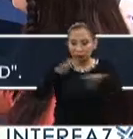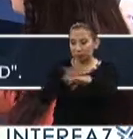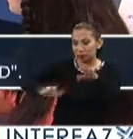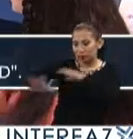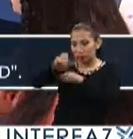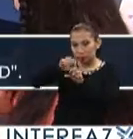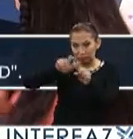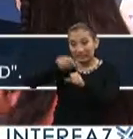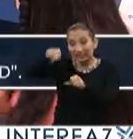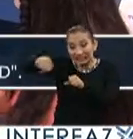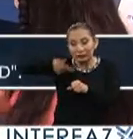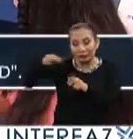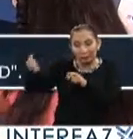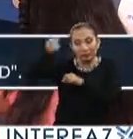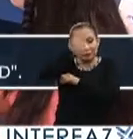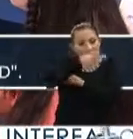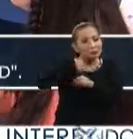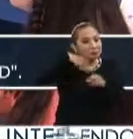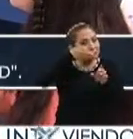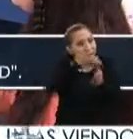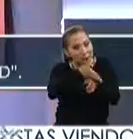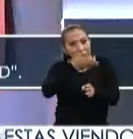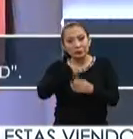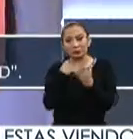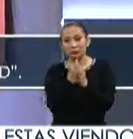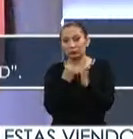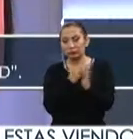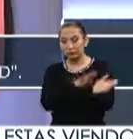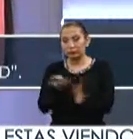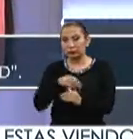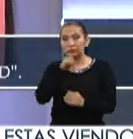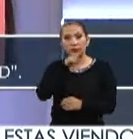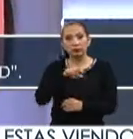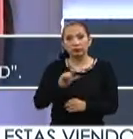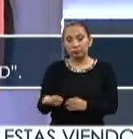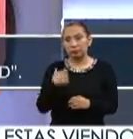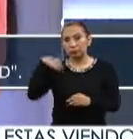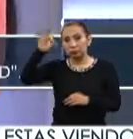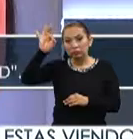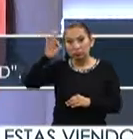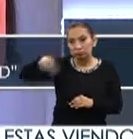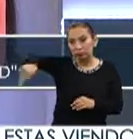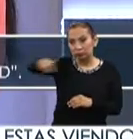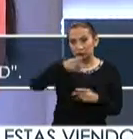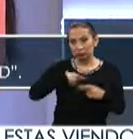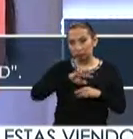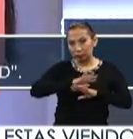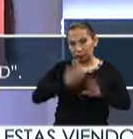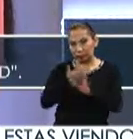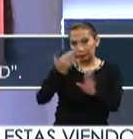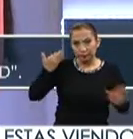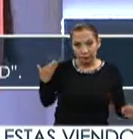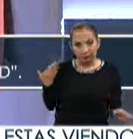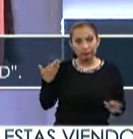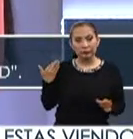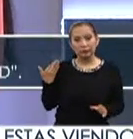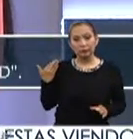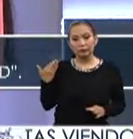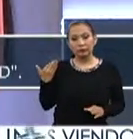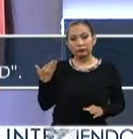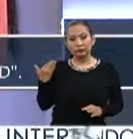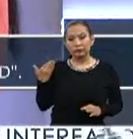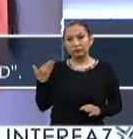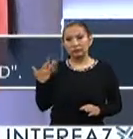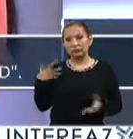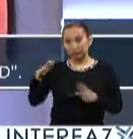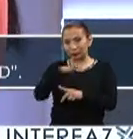la sociedad. Esa es la persona a la que está dirigido el curso. También habría que decir que quizá las personas que ya están un poco